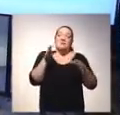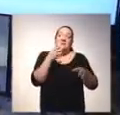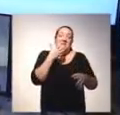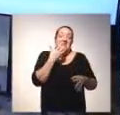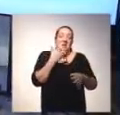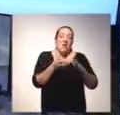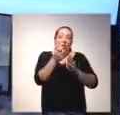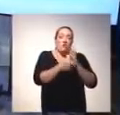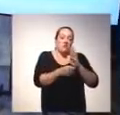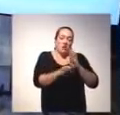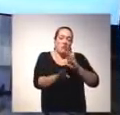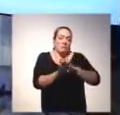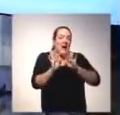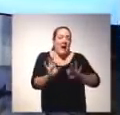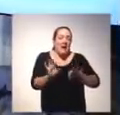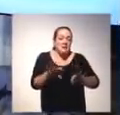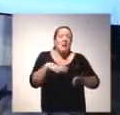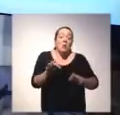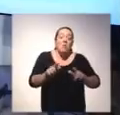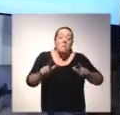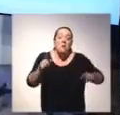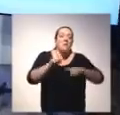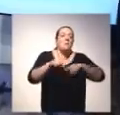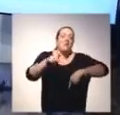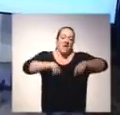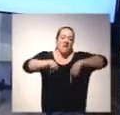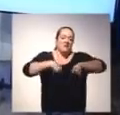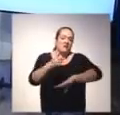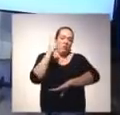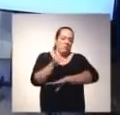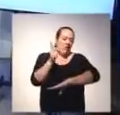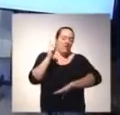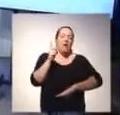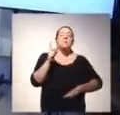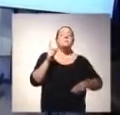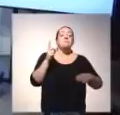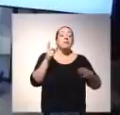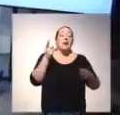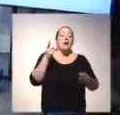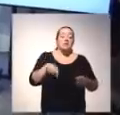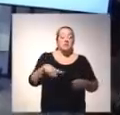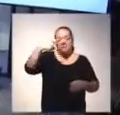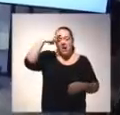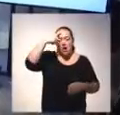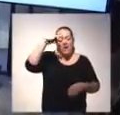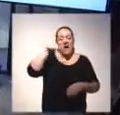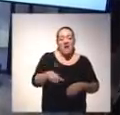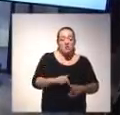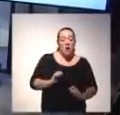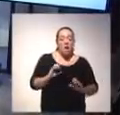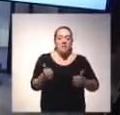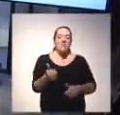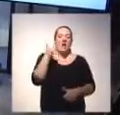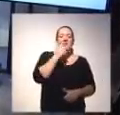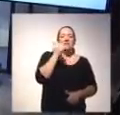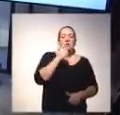mantengan. Puede ser ampliado si así la circulación del tráfico lo remite. Pero recordar que esto va a ser aplicado el sábado